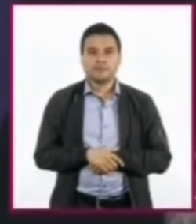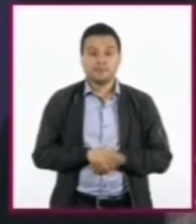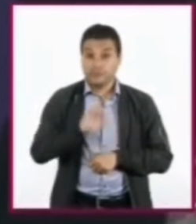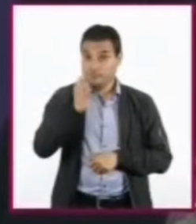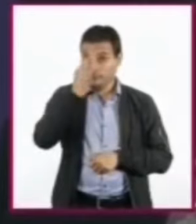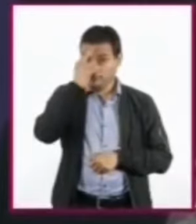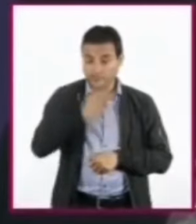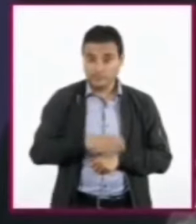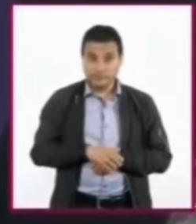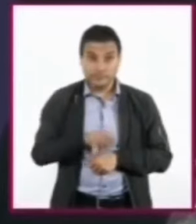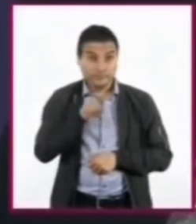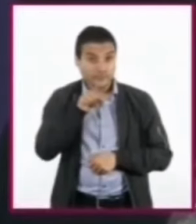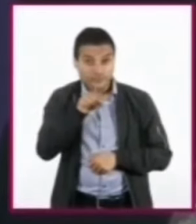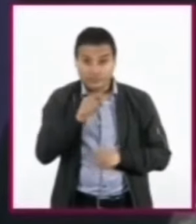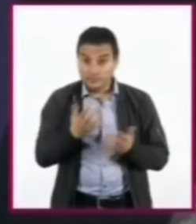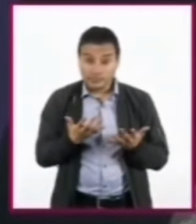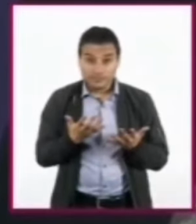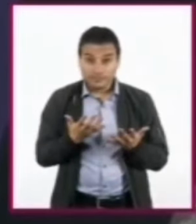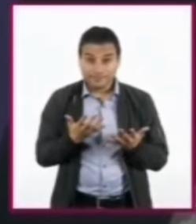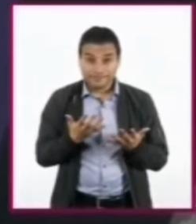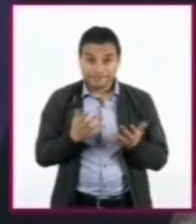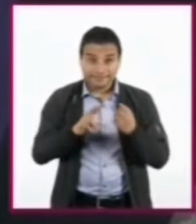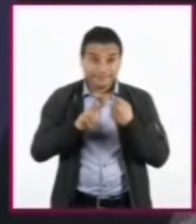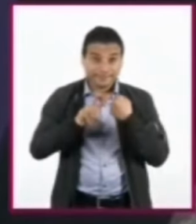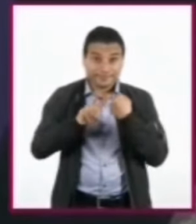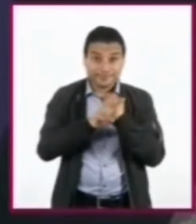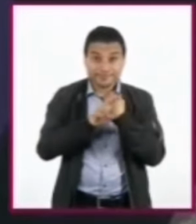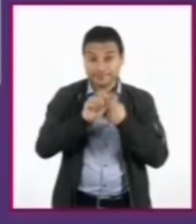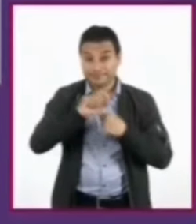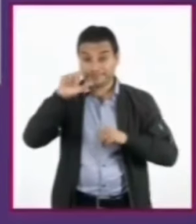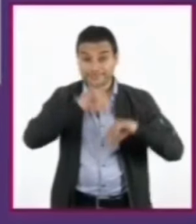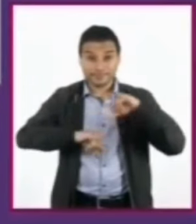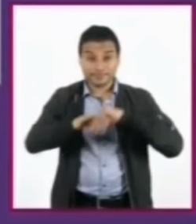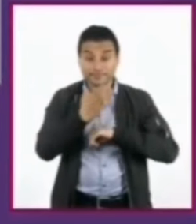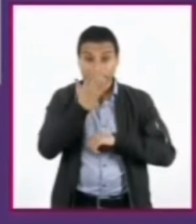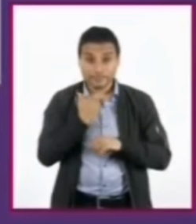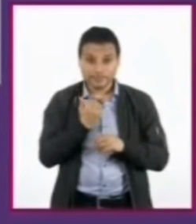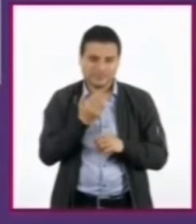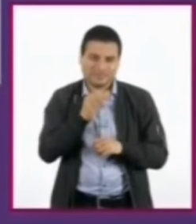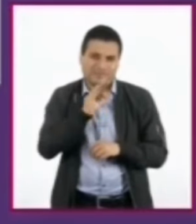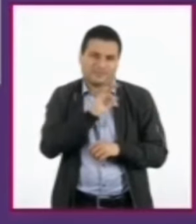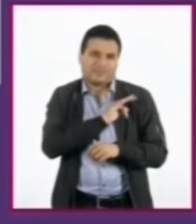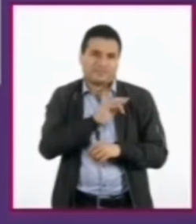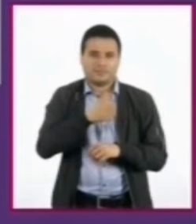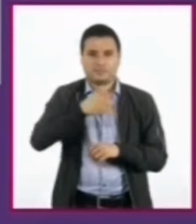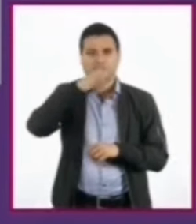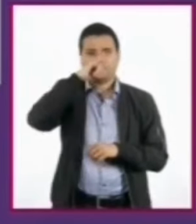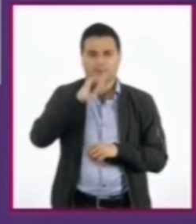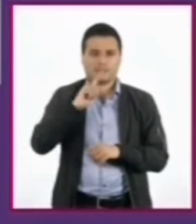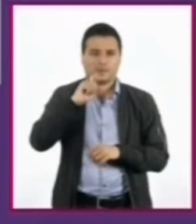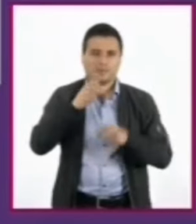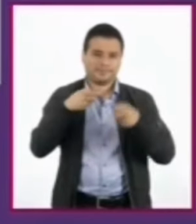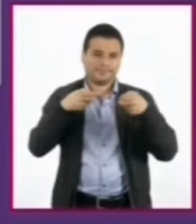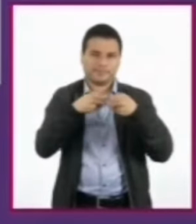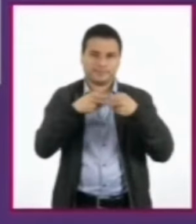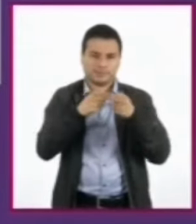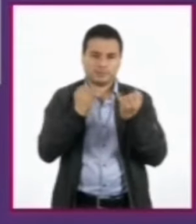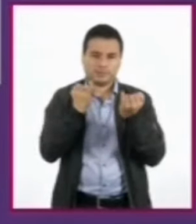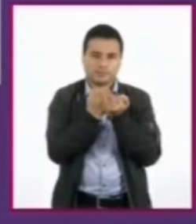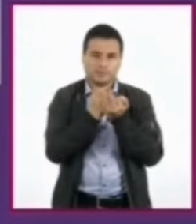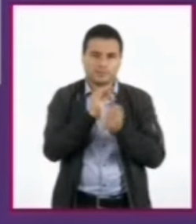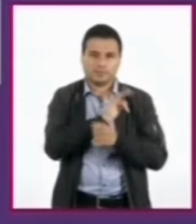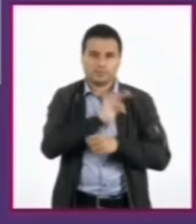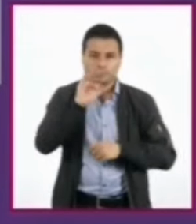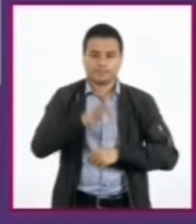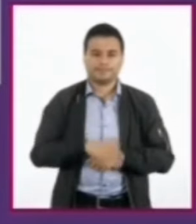Recuerda que si no tienes instrumentos de laboratorio, lo puedes sustituir por algunos materiales graduados que